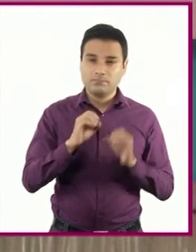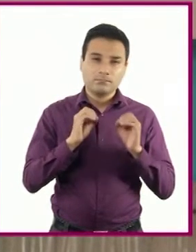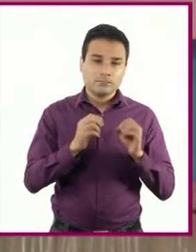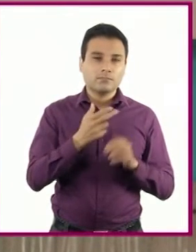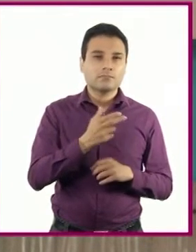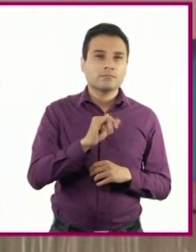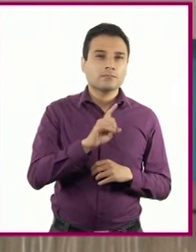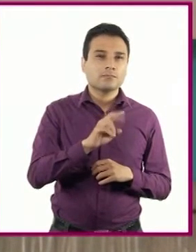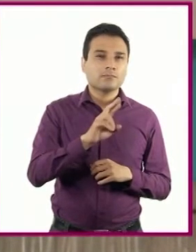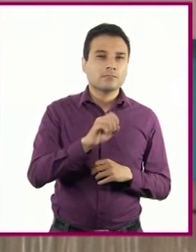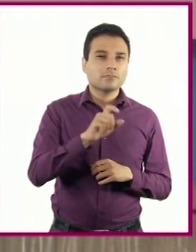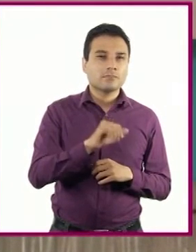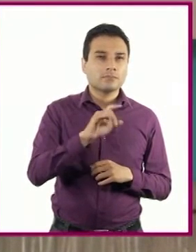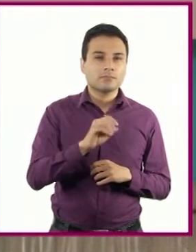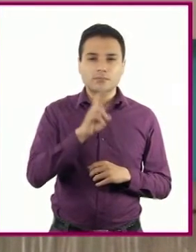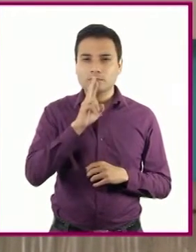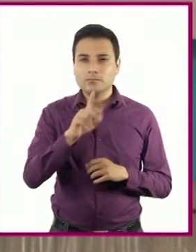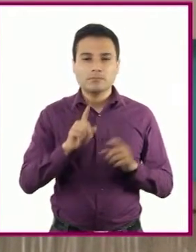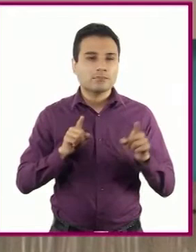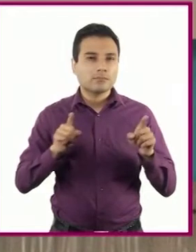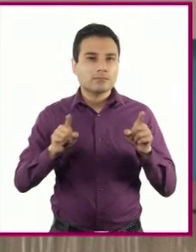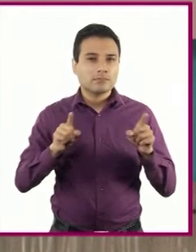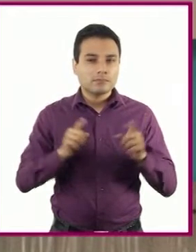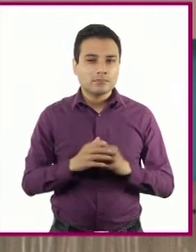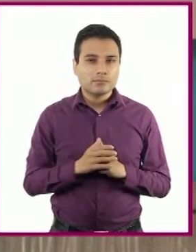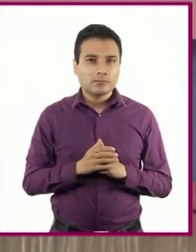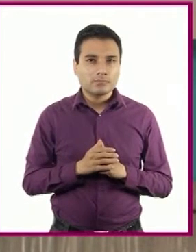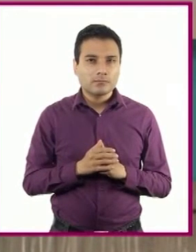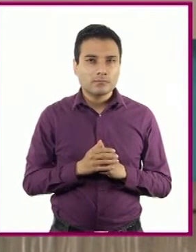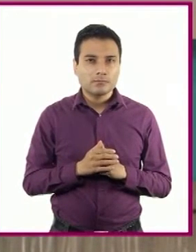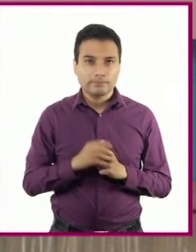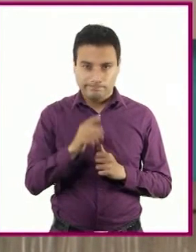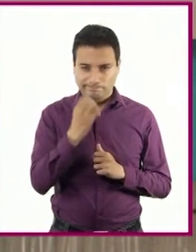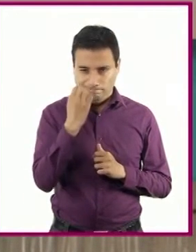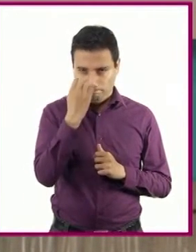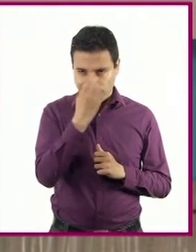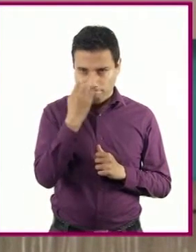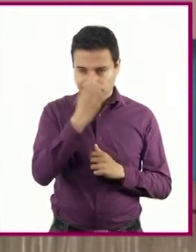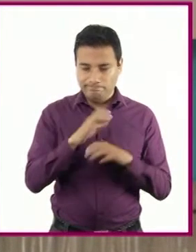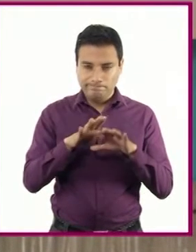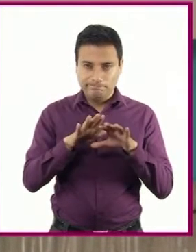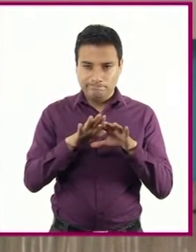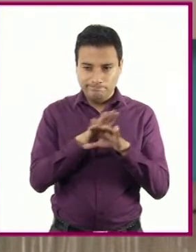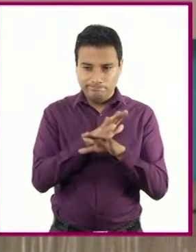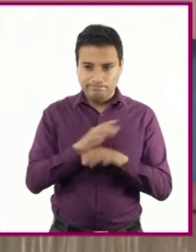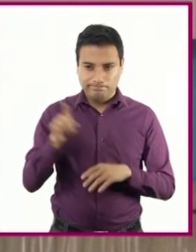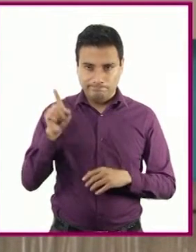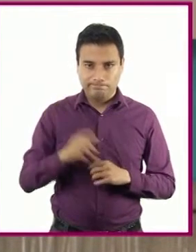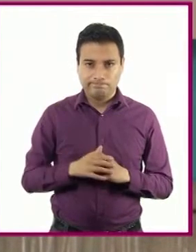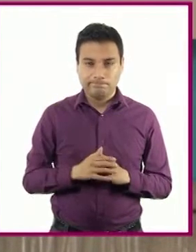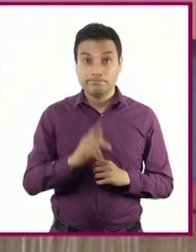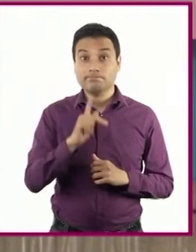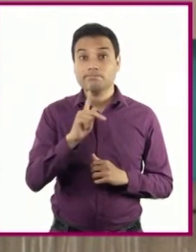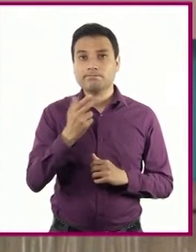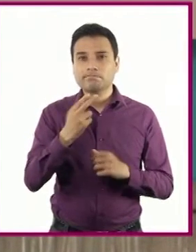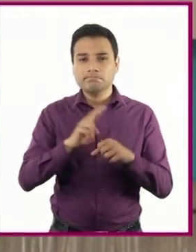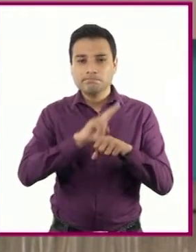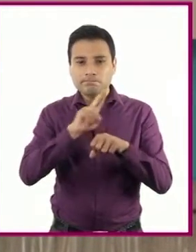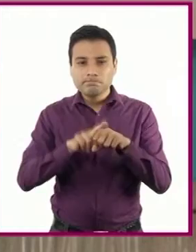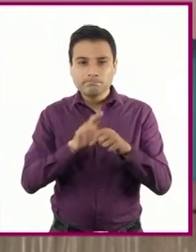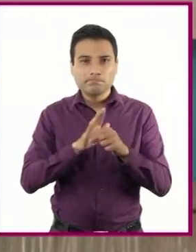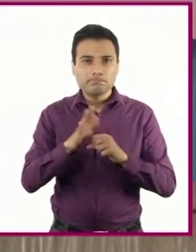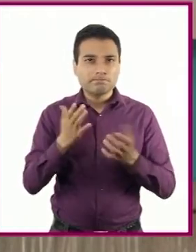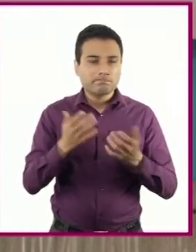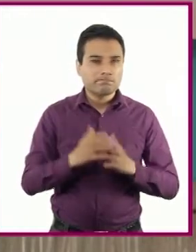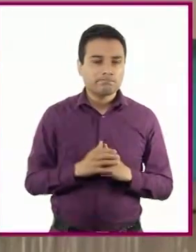de magnesio, ¿sí? Observen el cambio. Este es nuestro indicador de pH natural. ¿Cuál